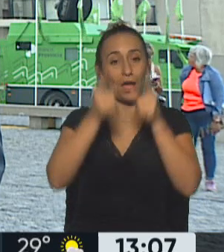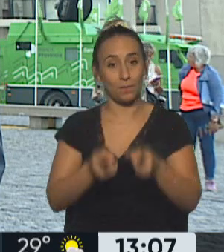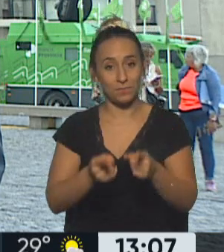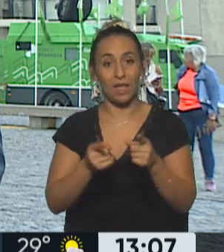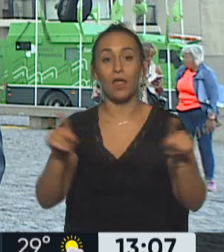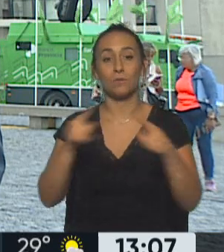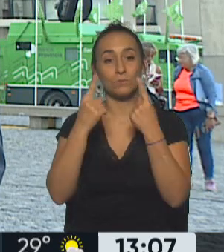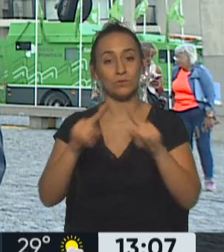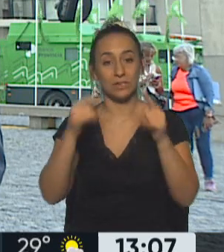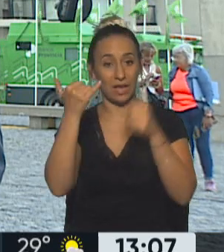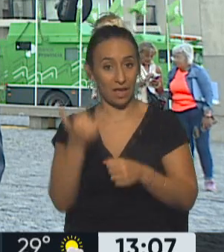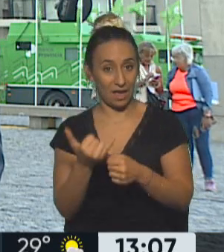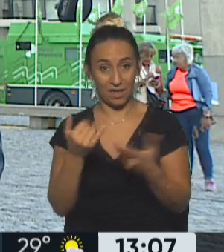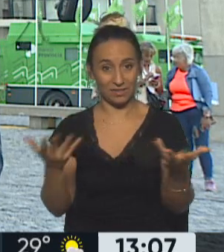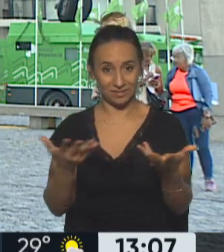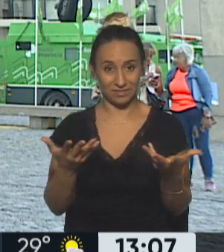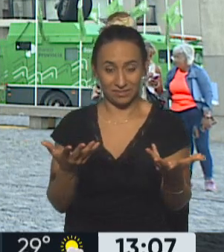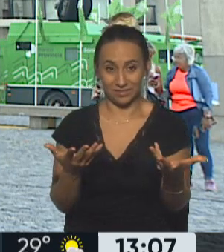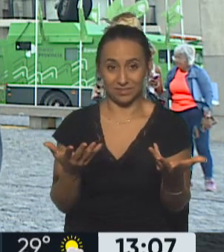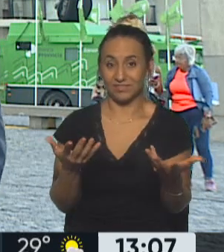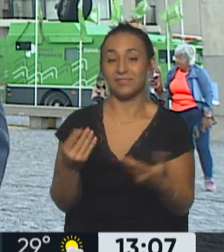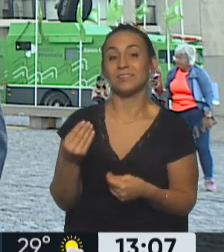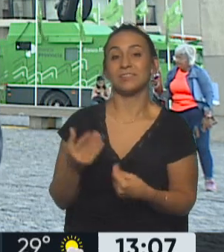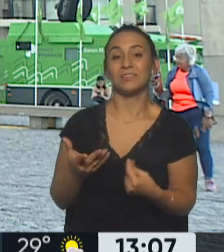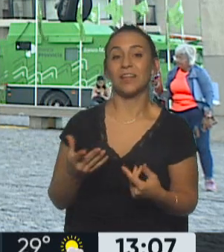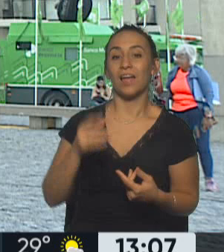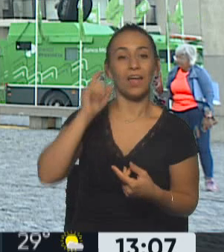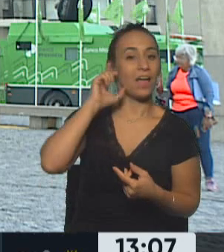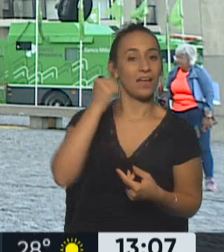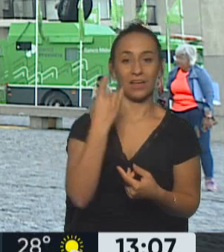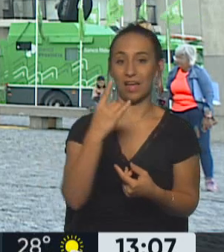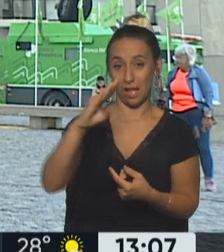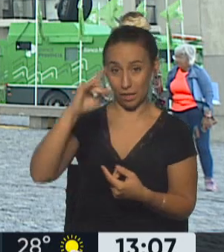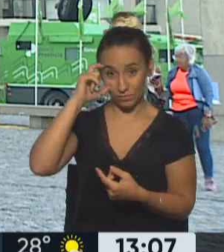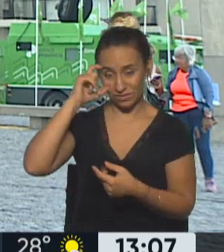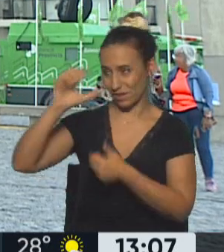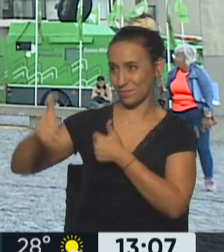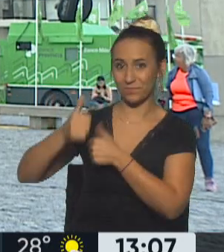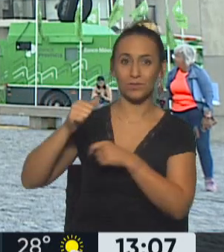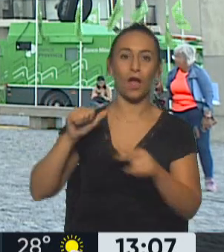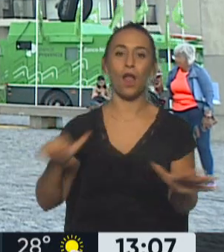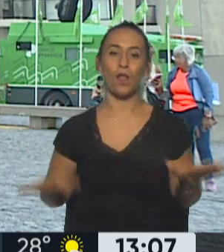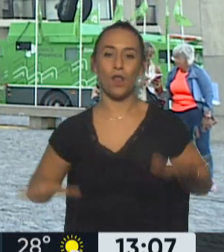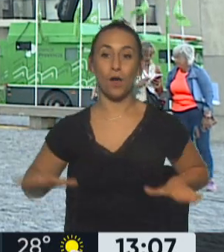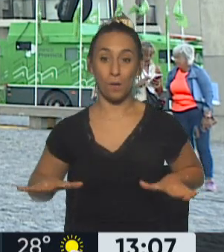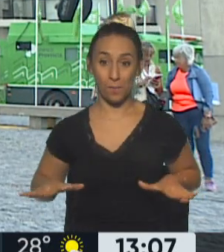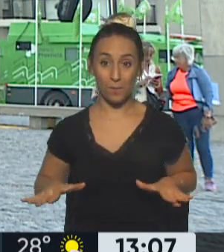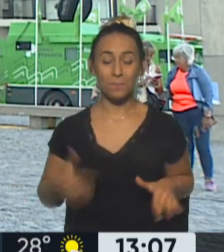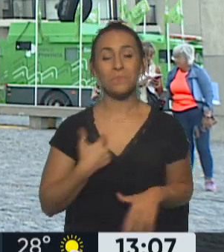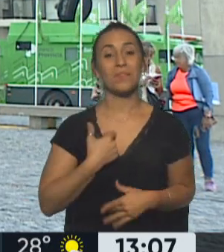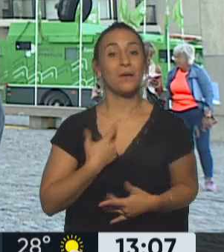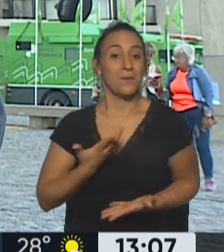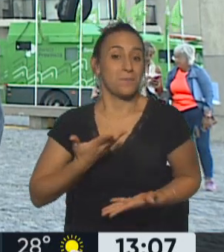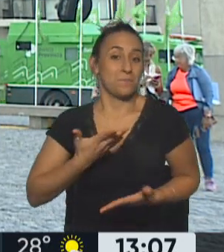la música, la tanguedá. Gauche se instala acá con el Lobo. Buenas, ¿cómo andan? Sí, es un honor para mí